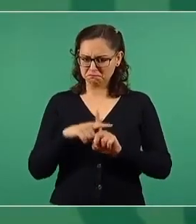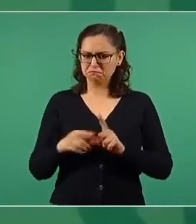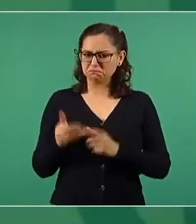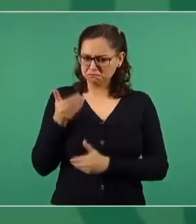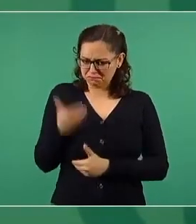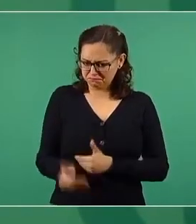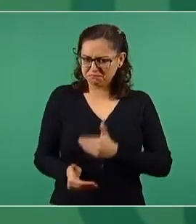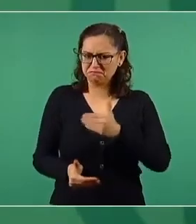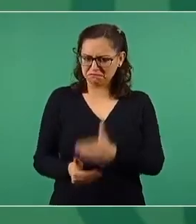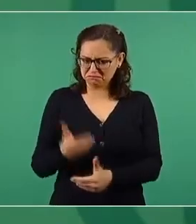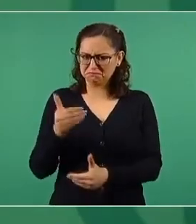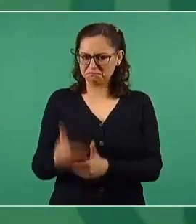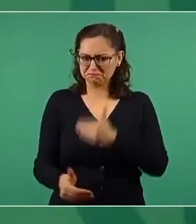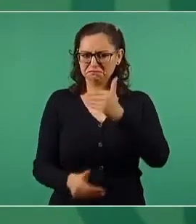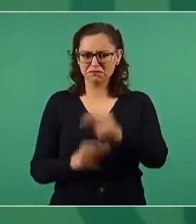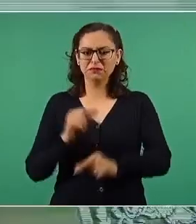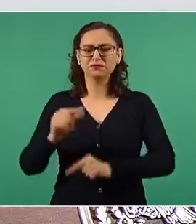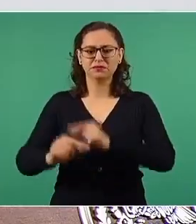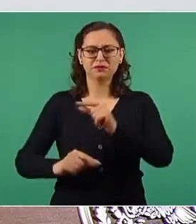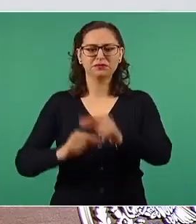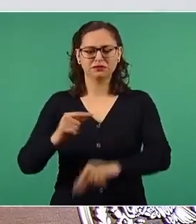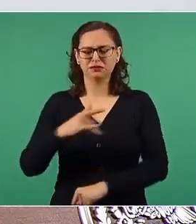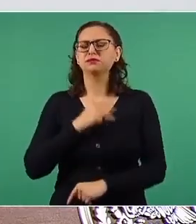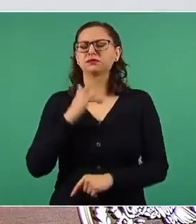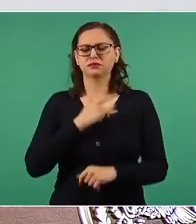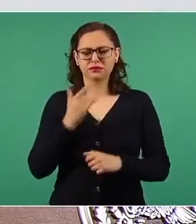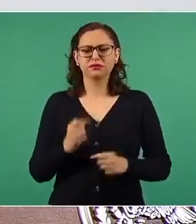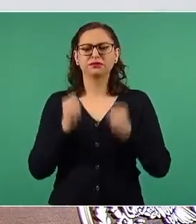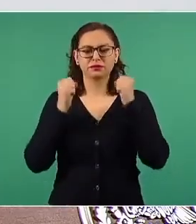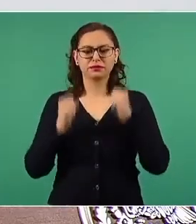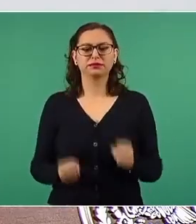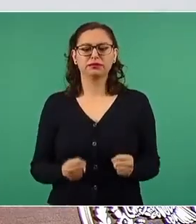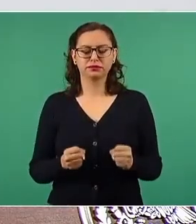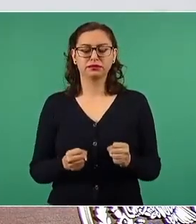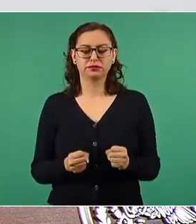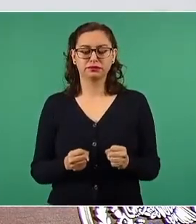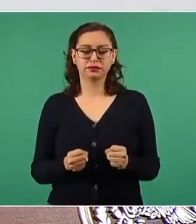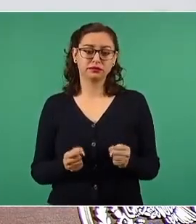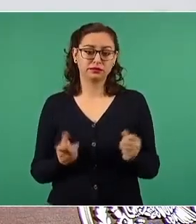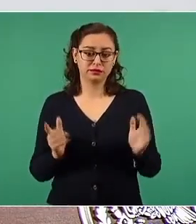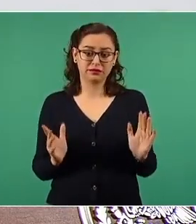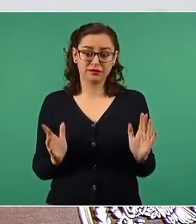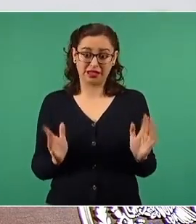Estoy seguro que vamos a tener mejores resultados, que ya estamos teniendo